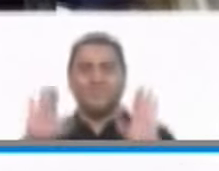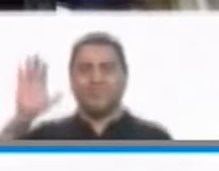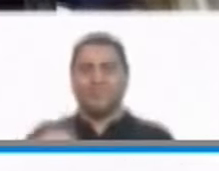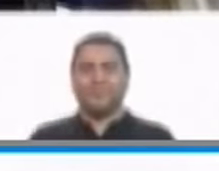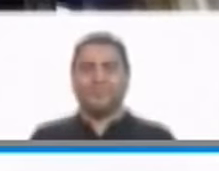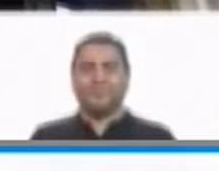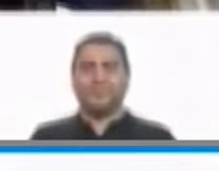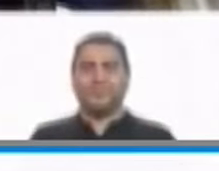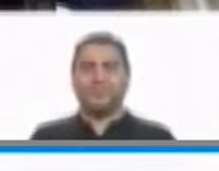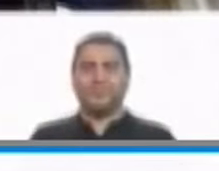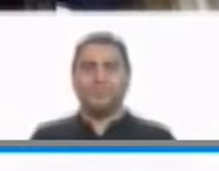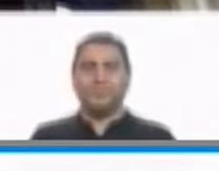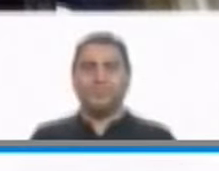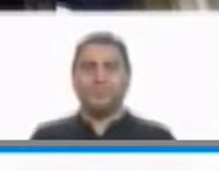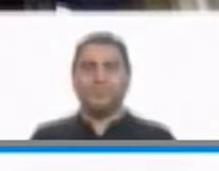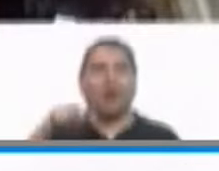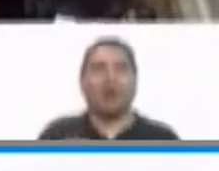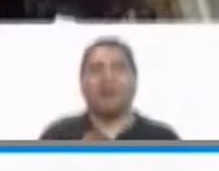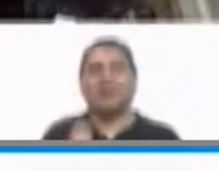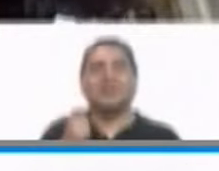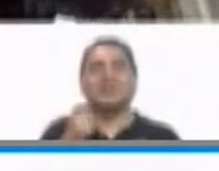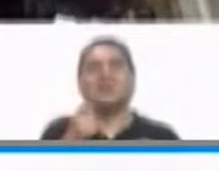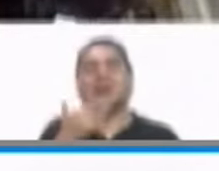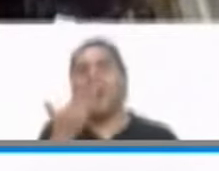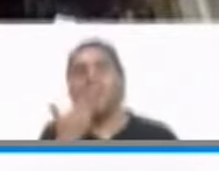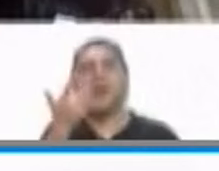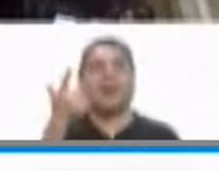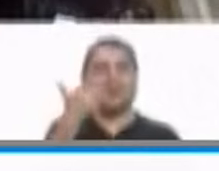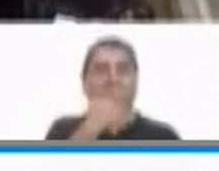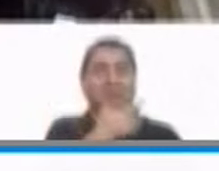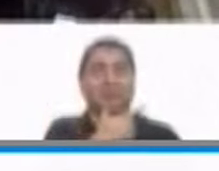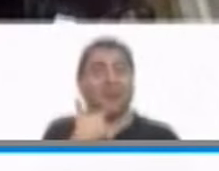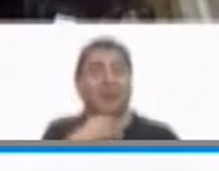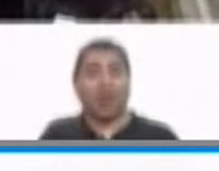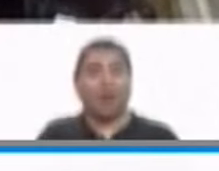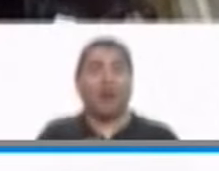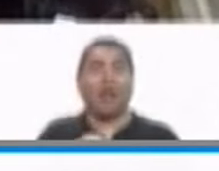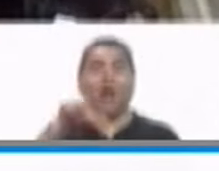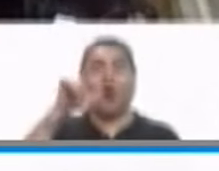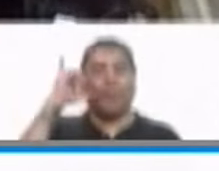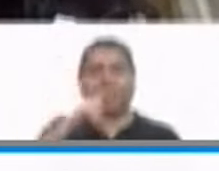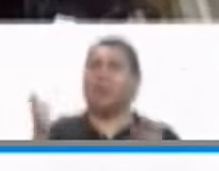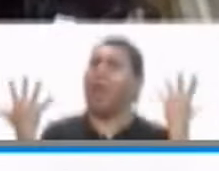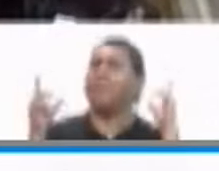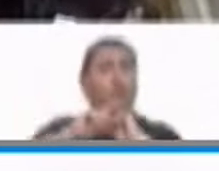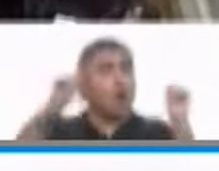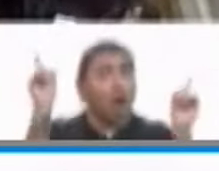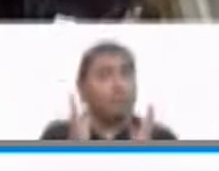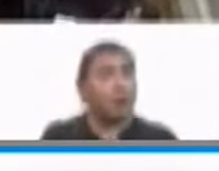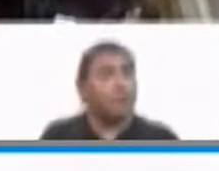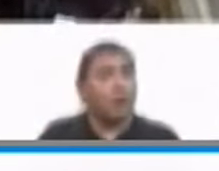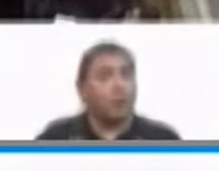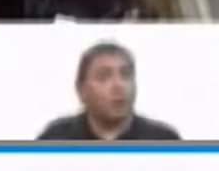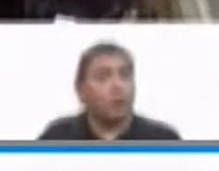además de carros incendiados la líder del senado quien también es la vicepresidenta del país Victoria villarruel